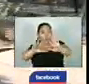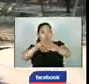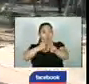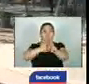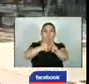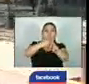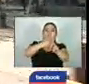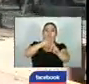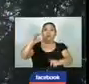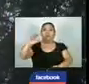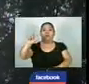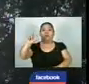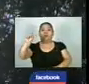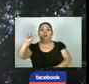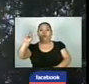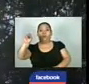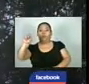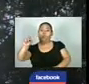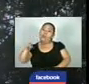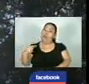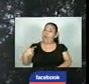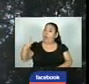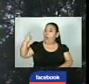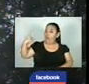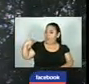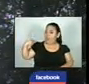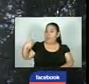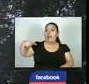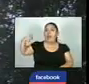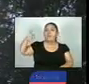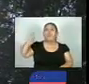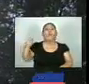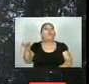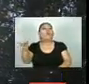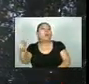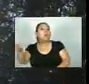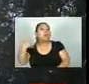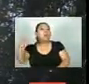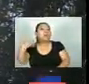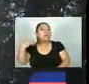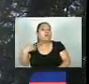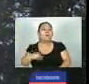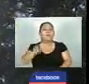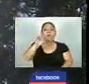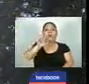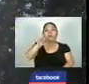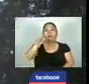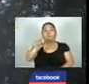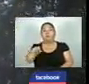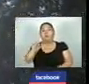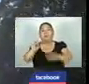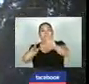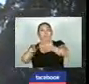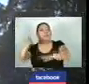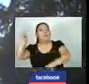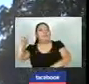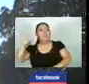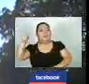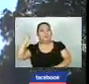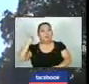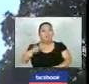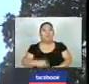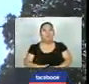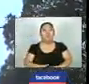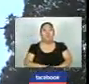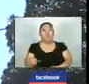Celsius. Incluso ayer la temperatura máxima en San Miguel rondó los 37.2 grados Celsius. En otra